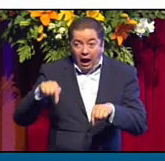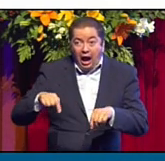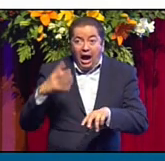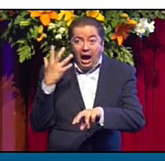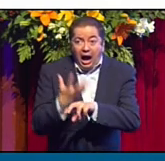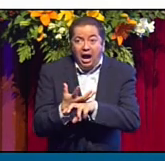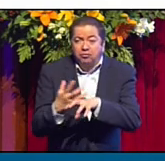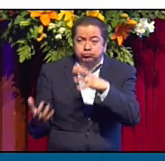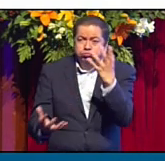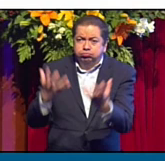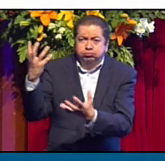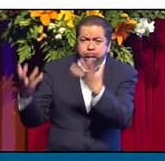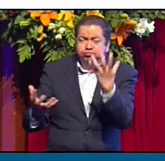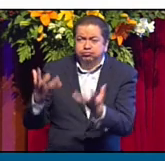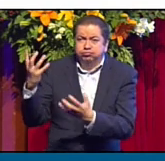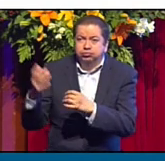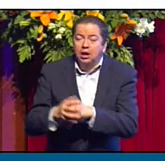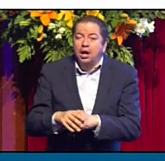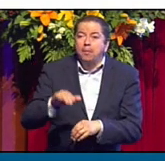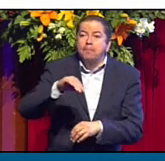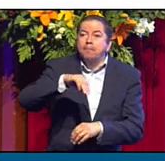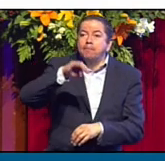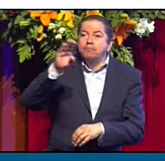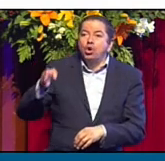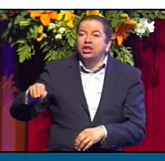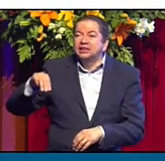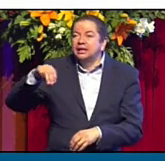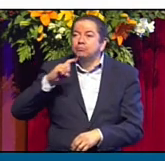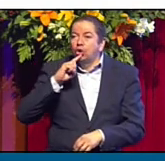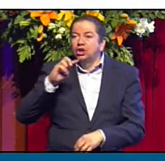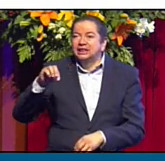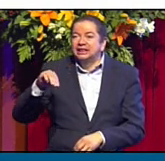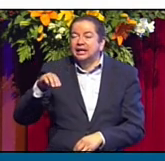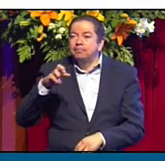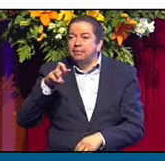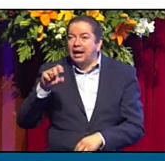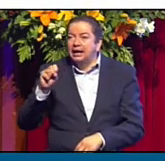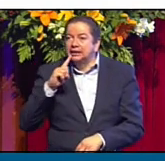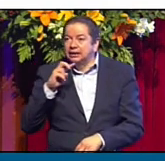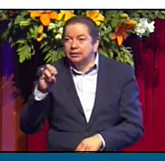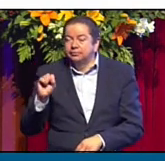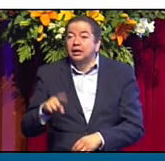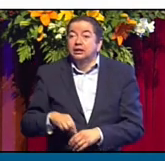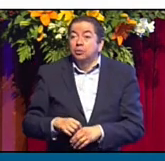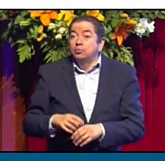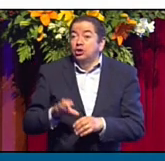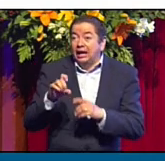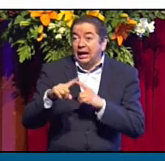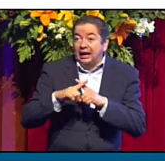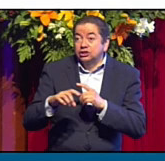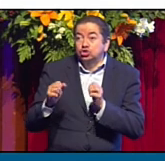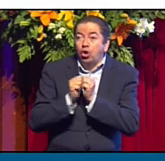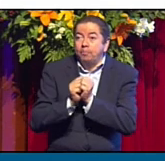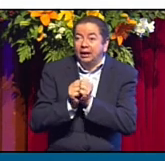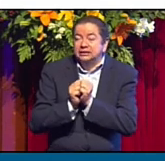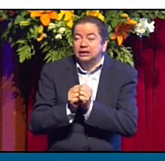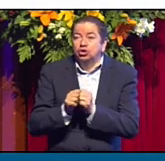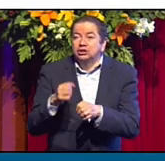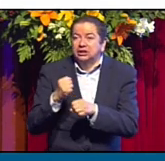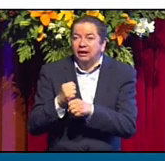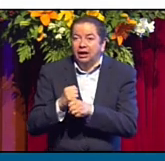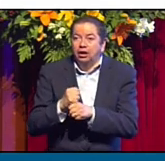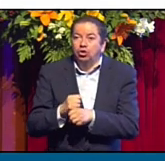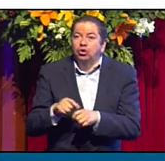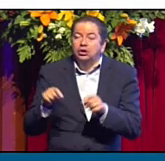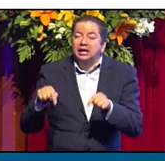lo lamentamos, como lo que ocurre en Montepache, que fue una seguidilla de incendios en la que vivió nuestro ex compañero de trabajo, hoy día alcalde, Cristian